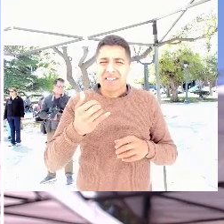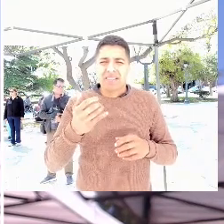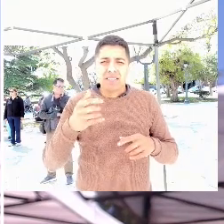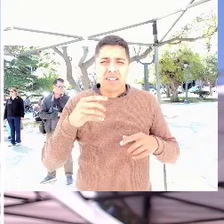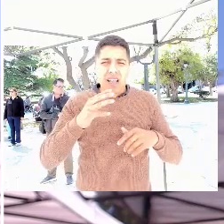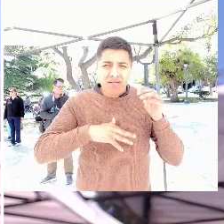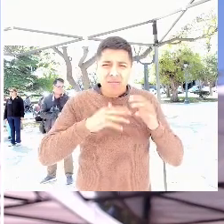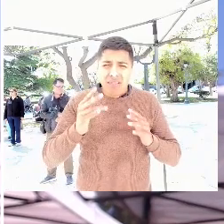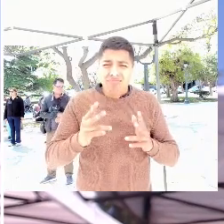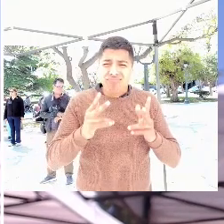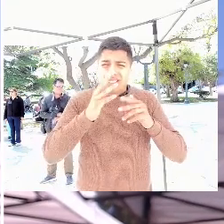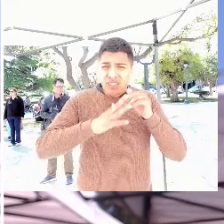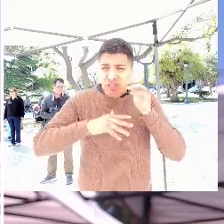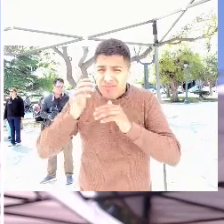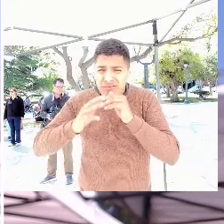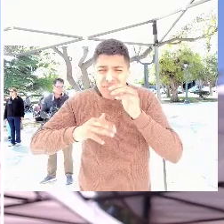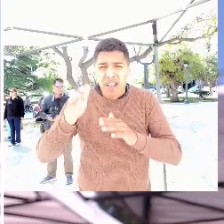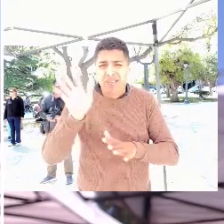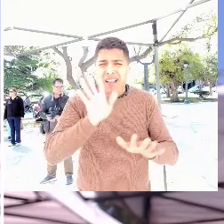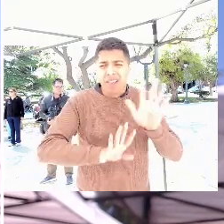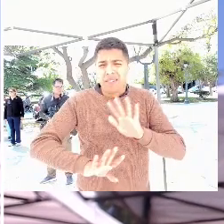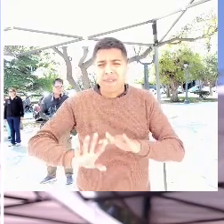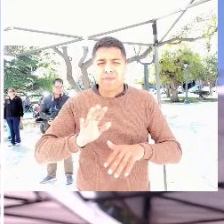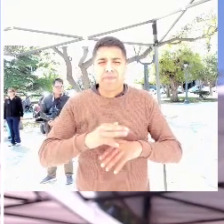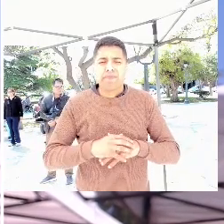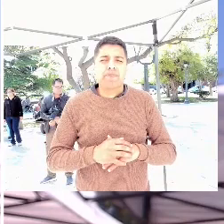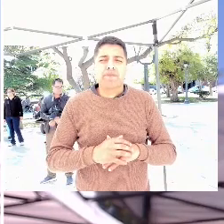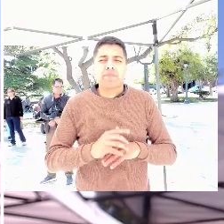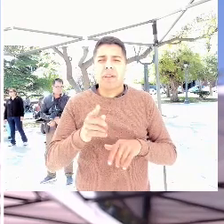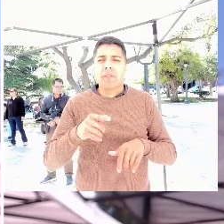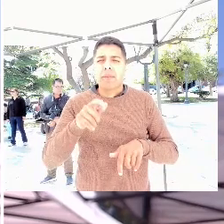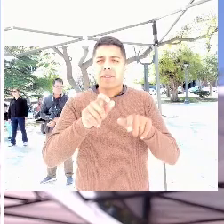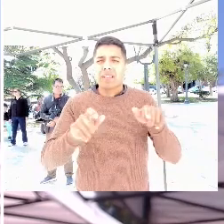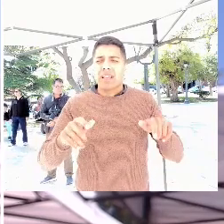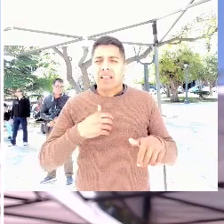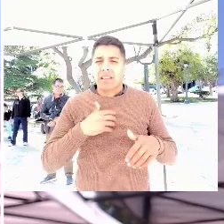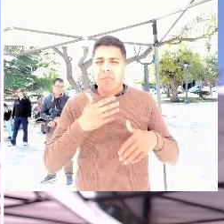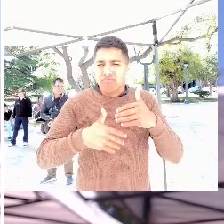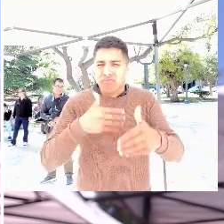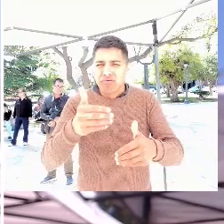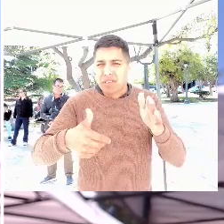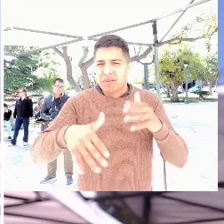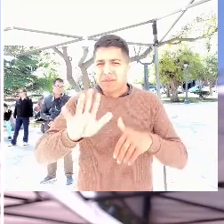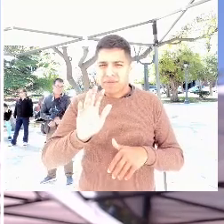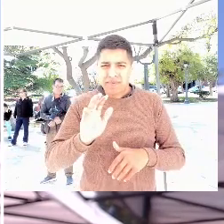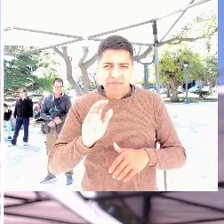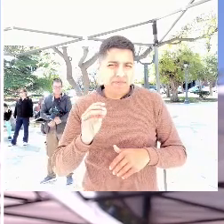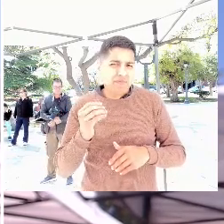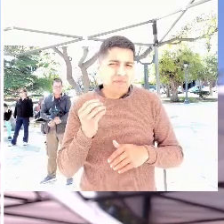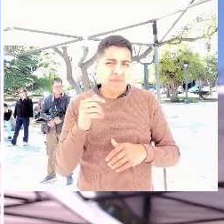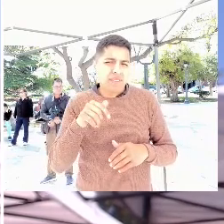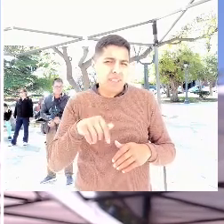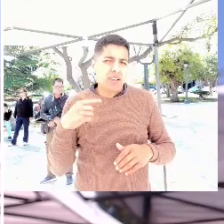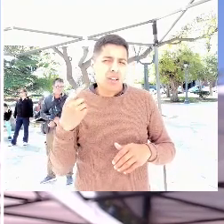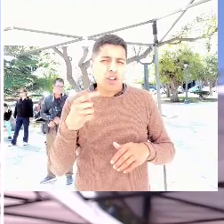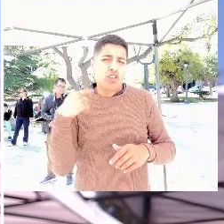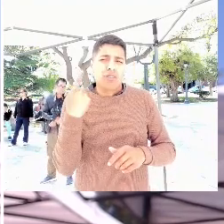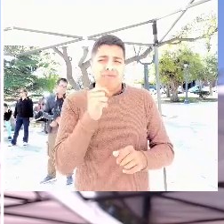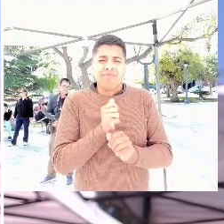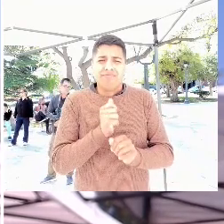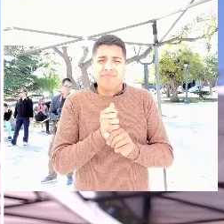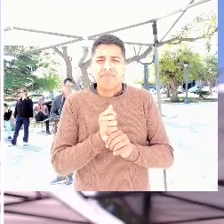infraestructura, otorgando mayores posibilidades y mayor desarrollo en las zonas donde estamos